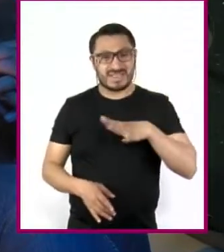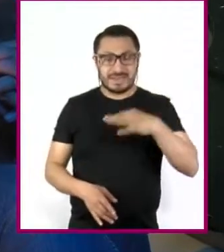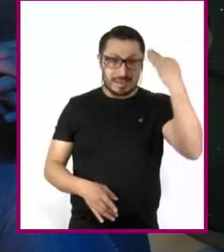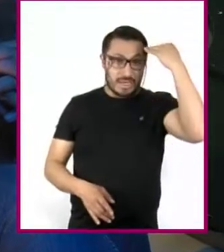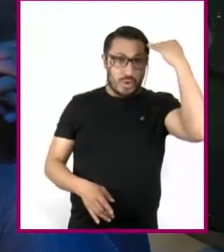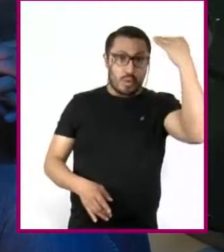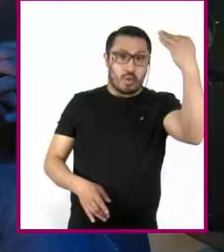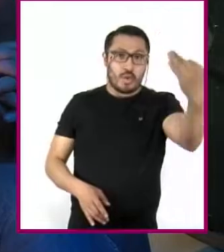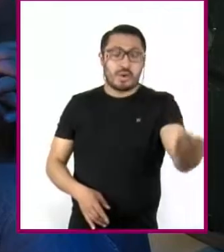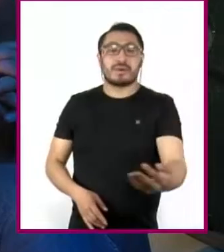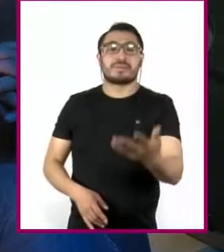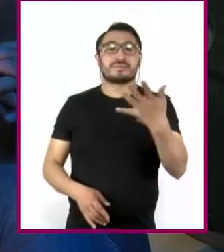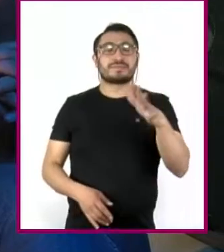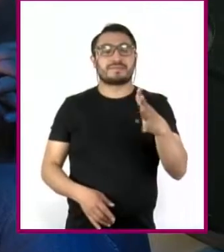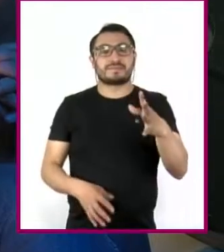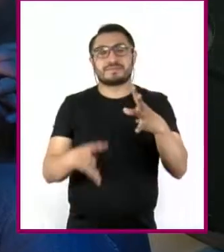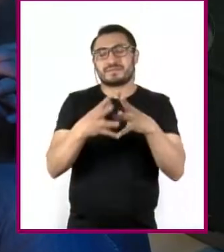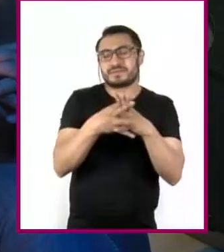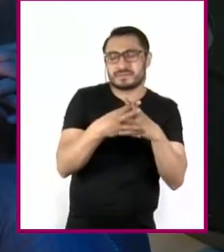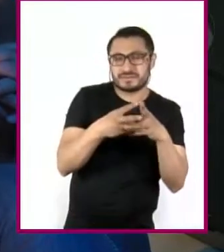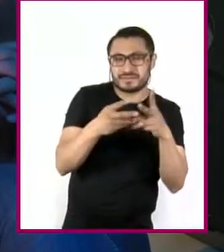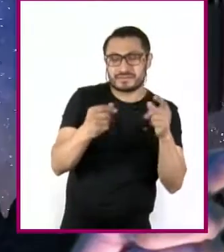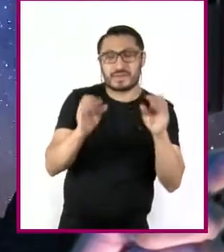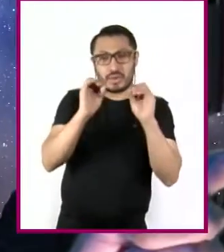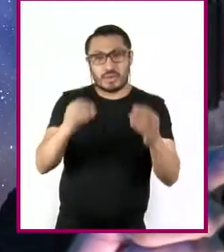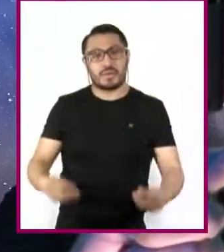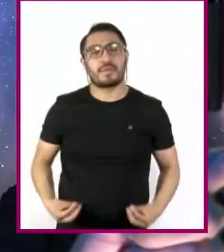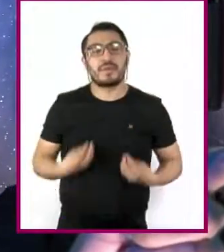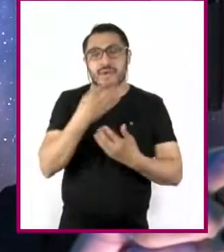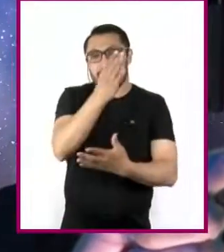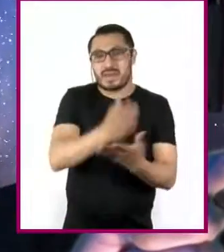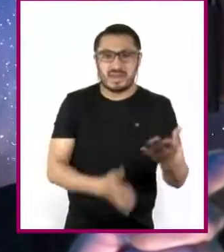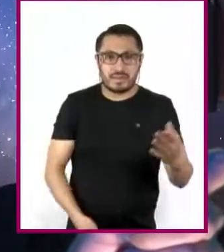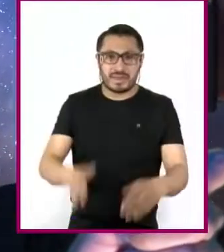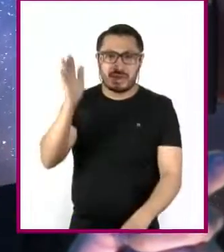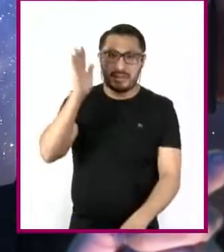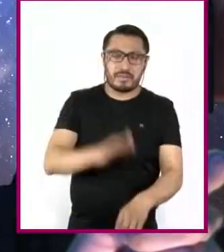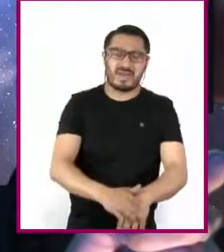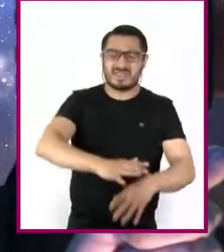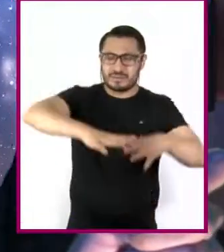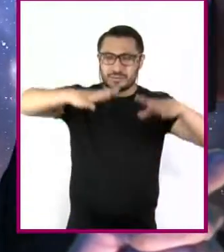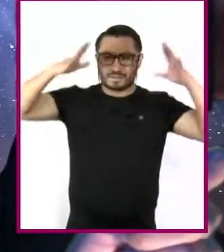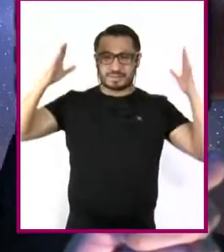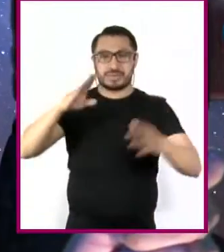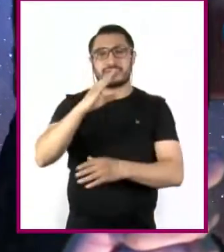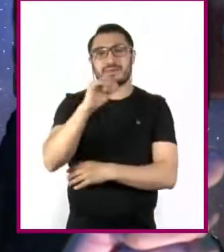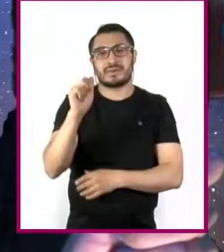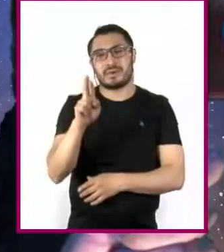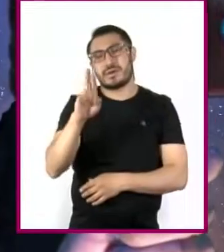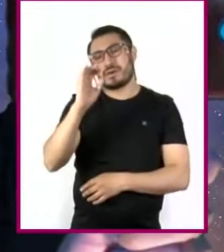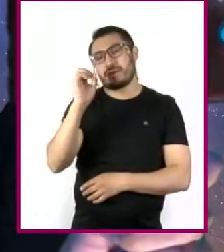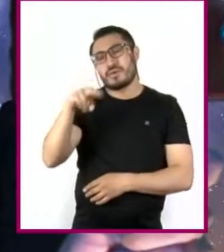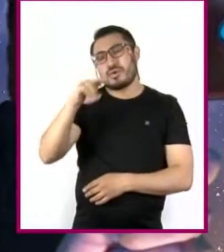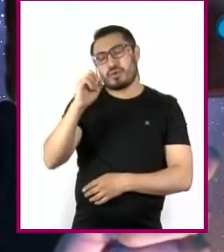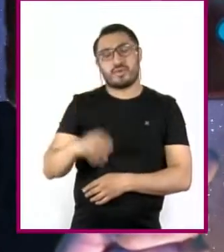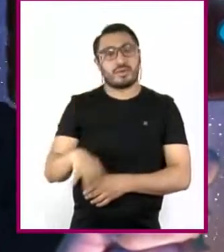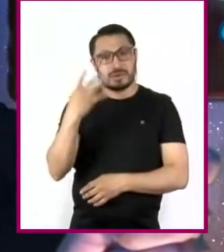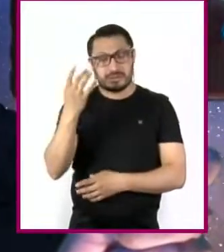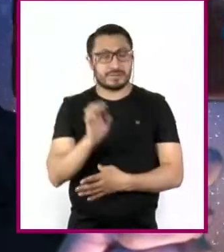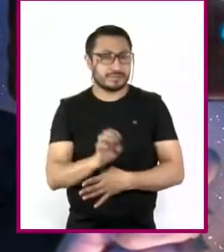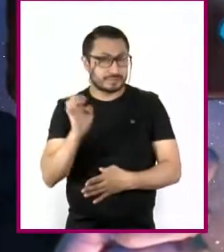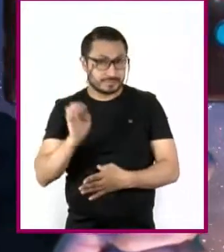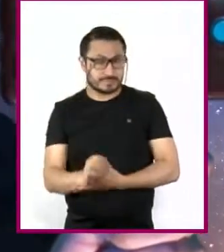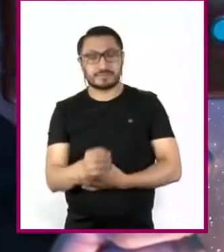periodo de semidesintegración o vida media muchísimo más grande que el carbono 14, por lo que con